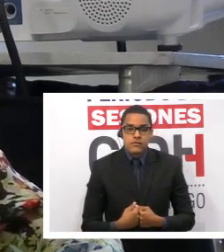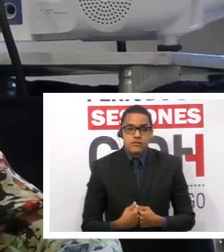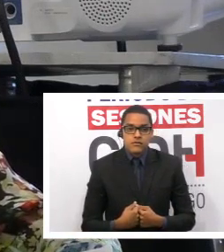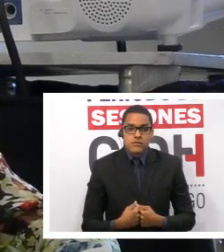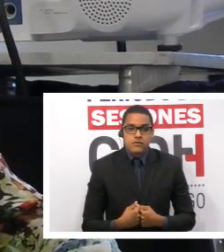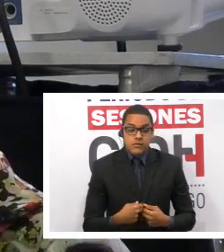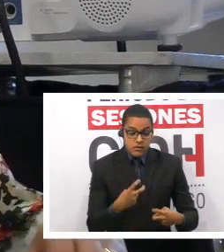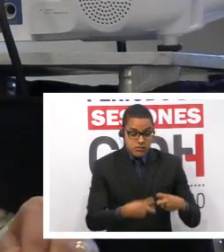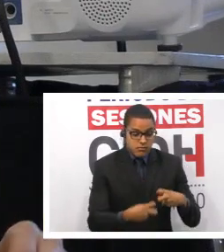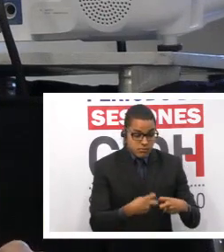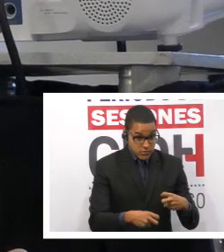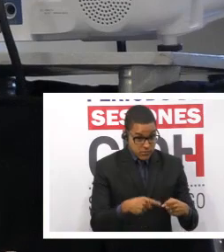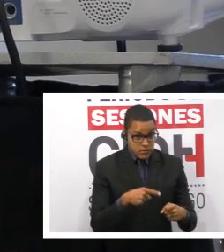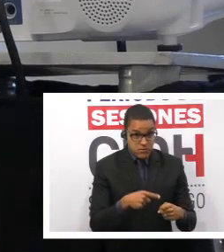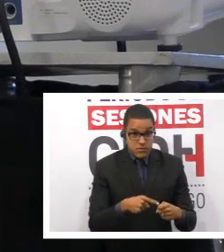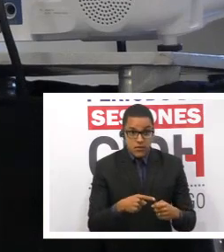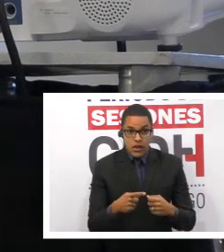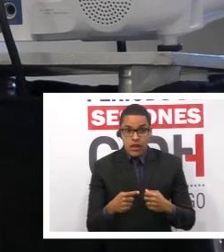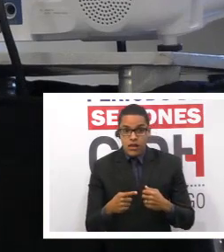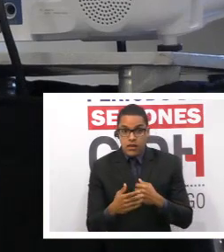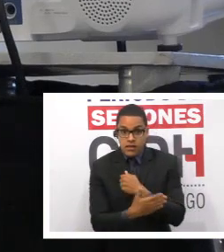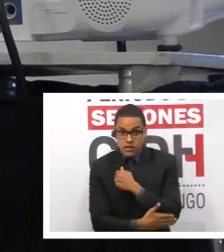inequidades y desigualdades fiscales